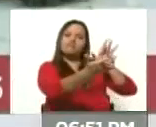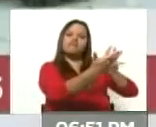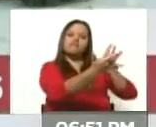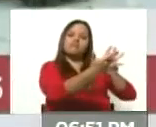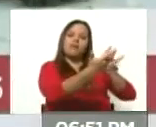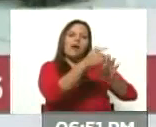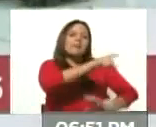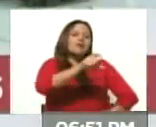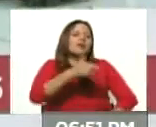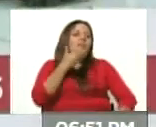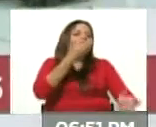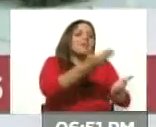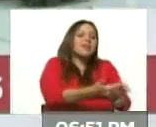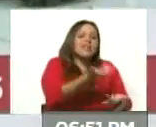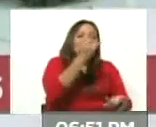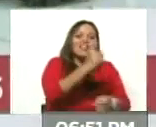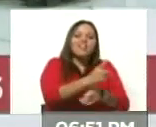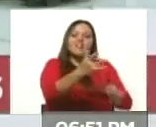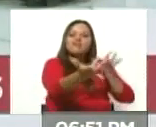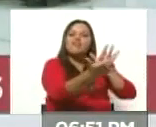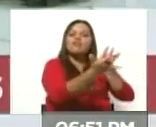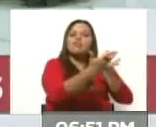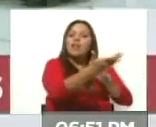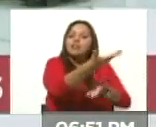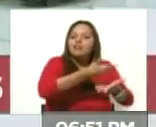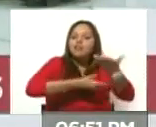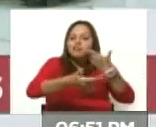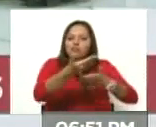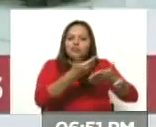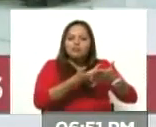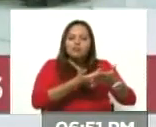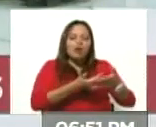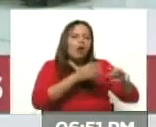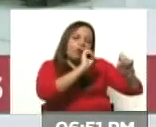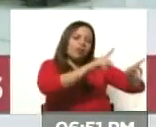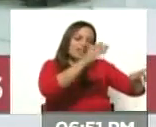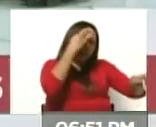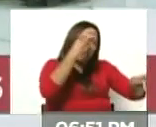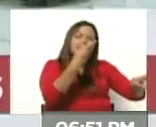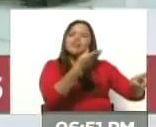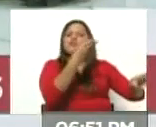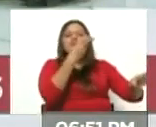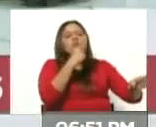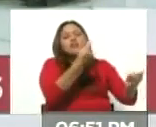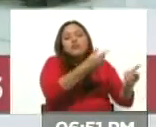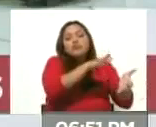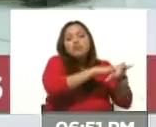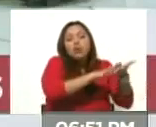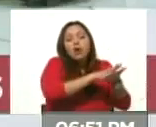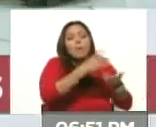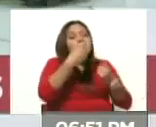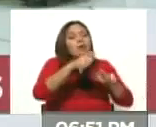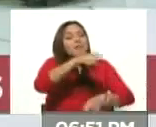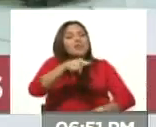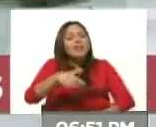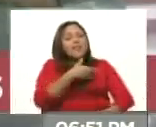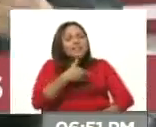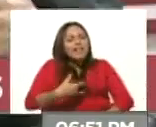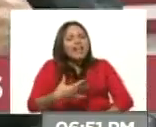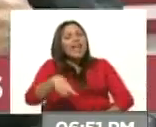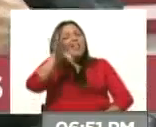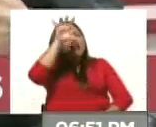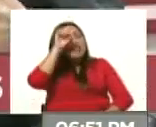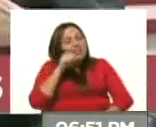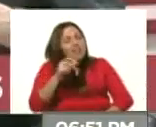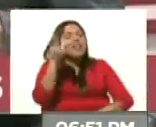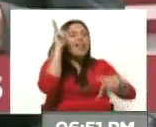reclamó a la gente es la cercanía aunque a veces no la resuelven los problemas la gente quiere que la escuché que la entienda que